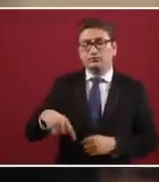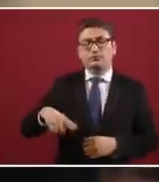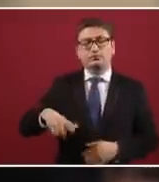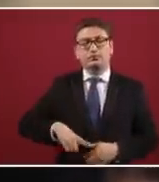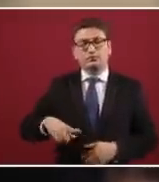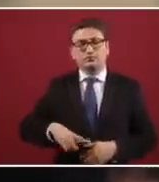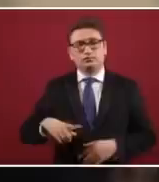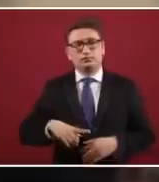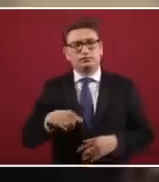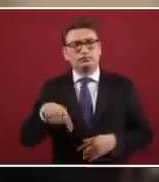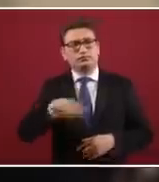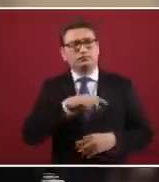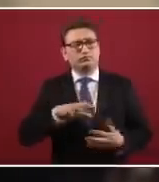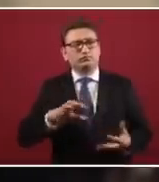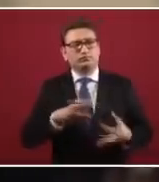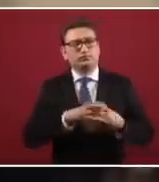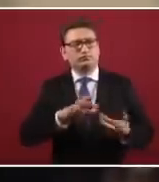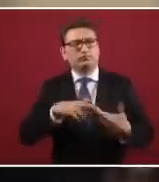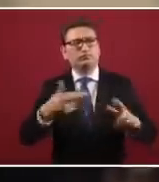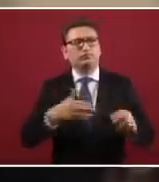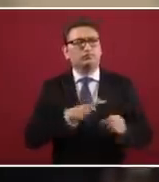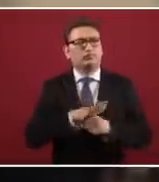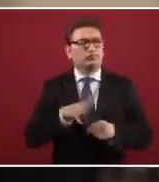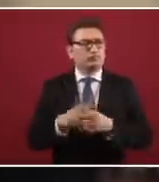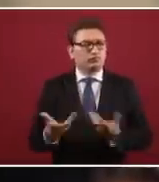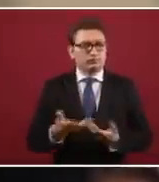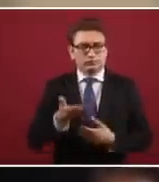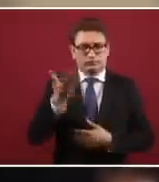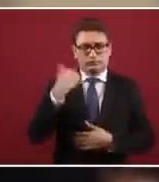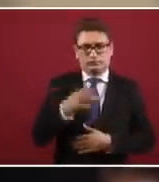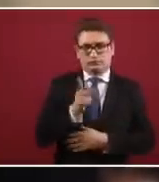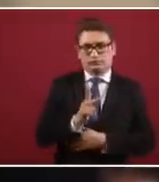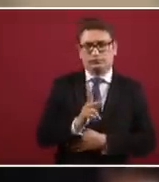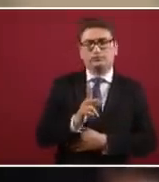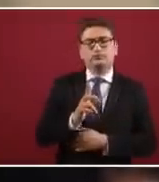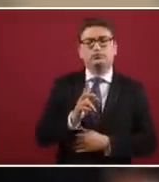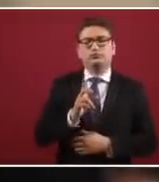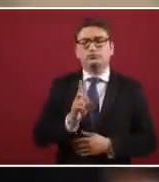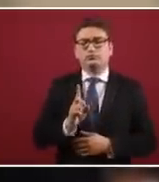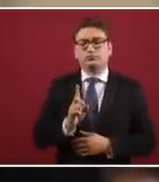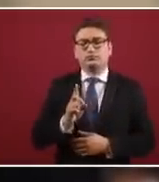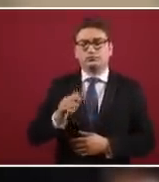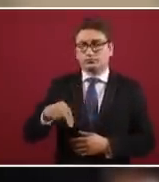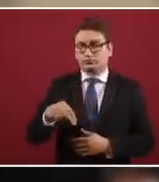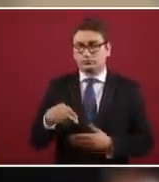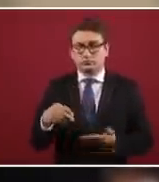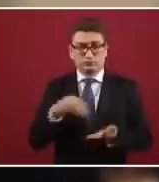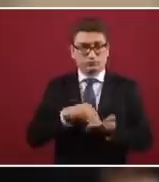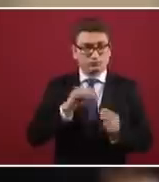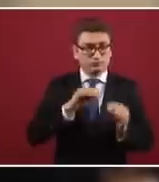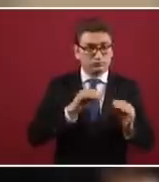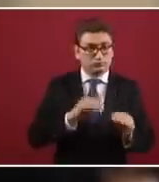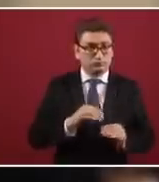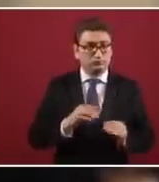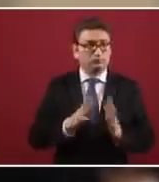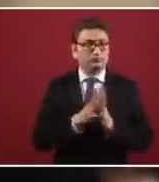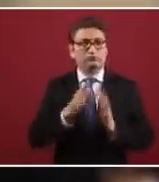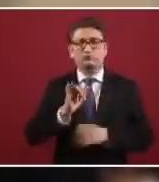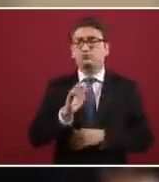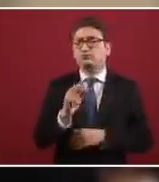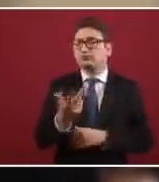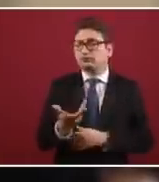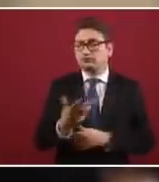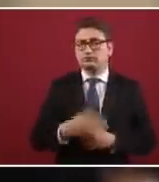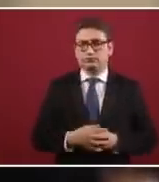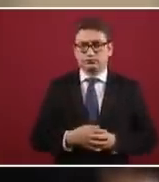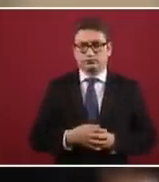estas iglesias participaron en este plan de desarrollo, y la pregunta, si les dará